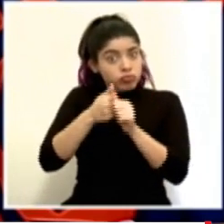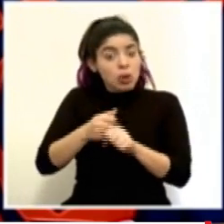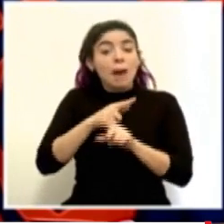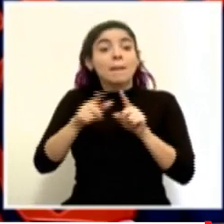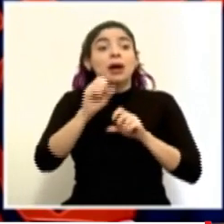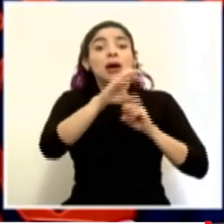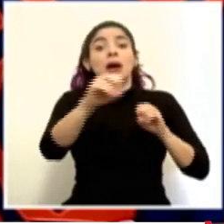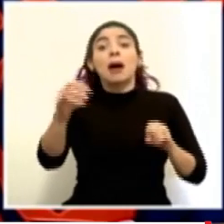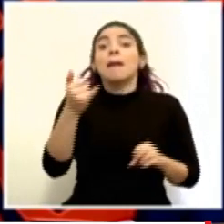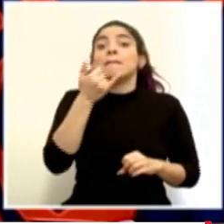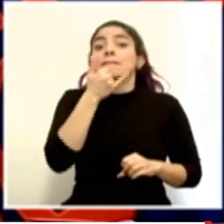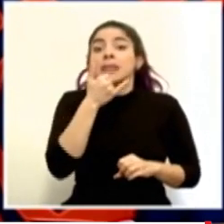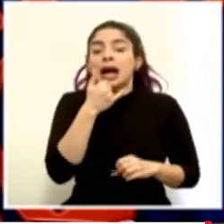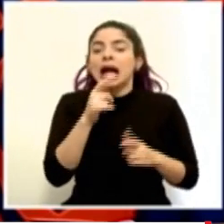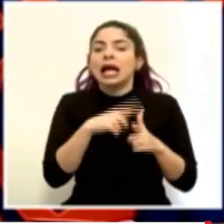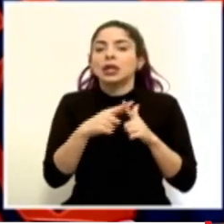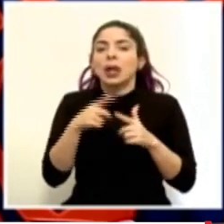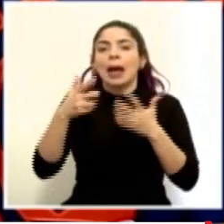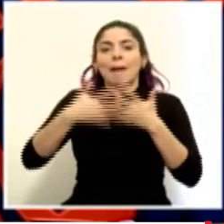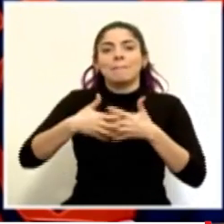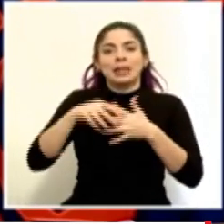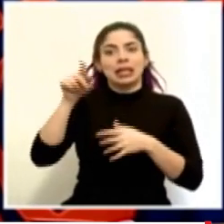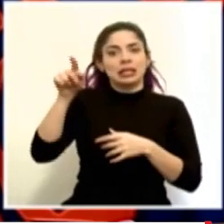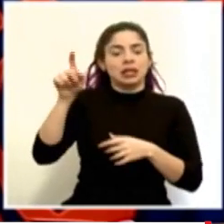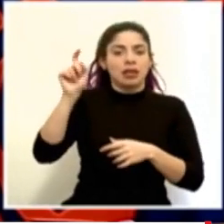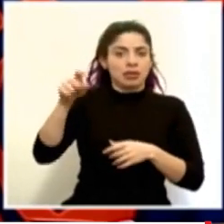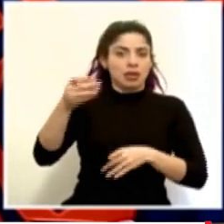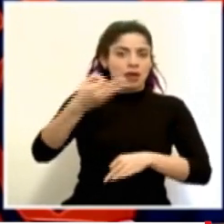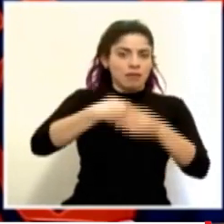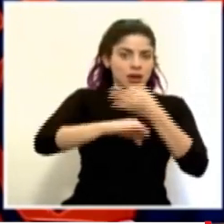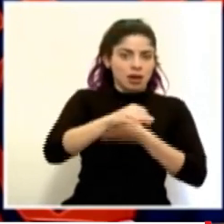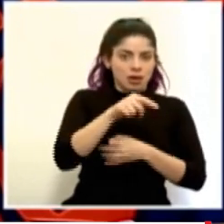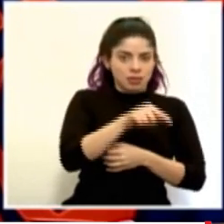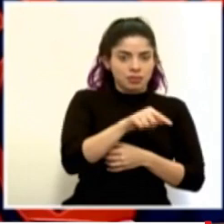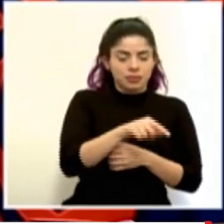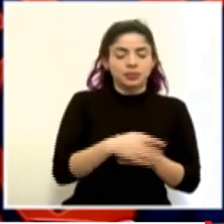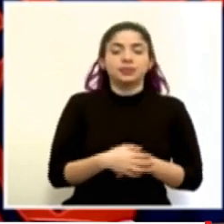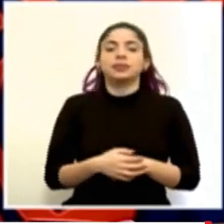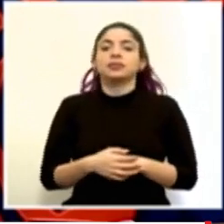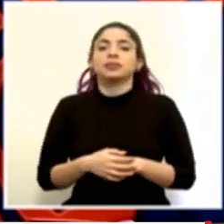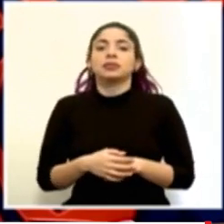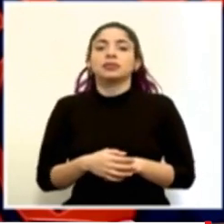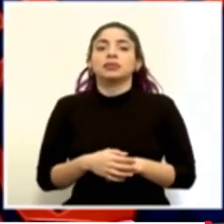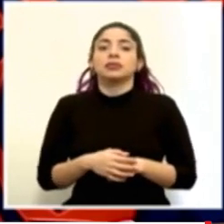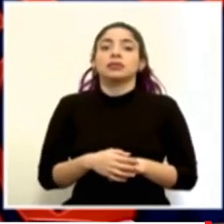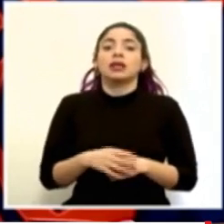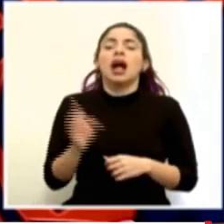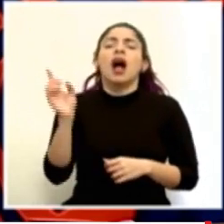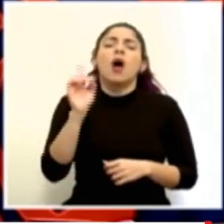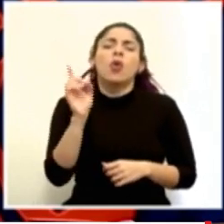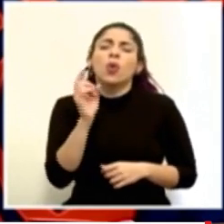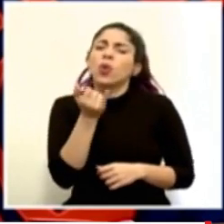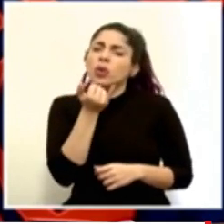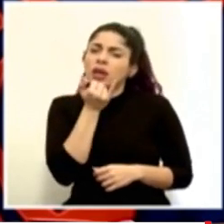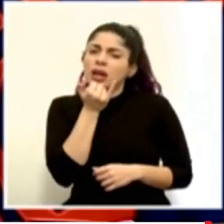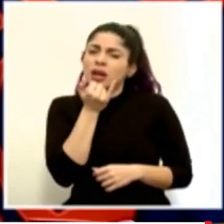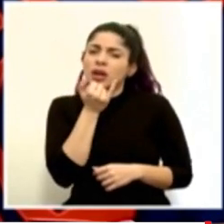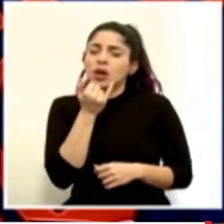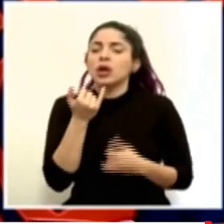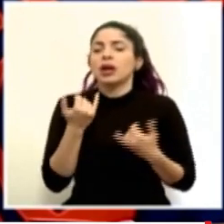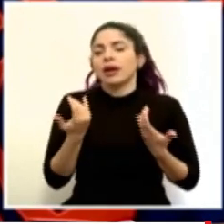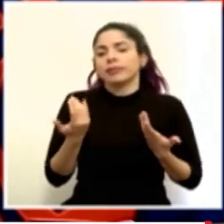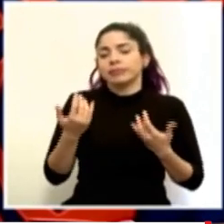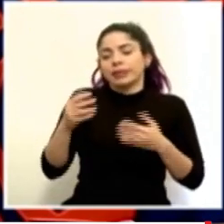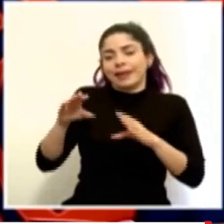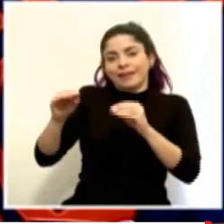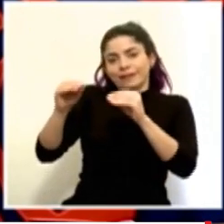entregaron mal, entonces es un tema que la empresa tiene que reponer. Esto, digamos, a dónde estuvo la falla es algo que va a